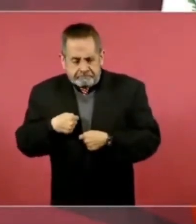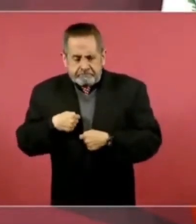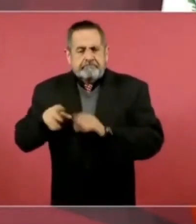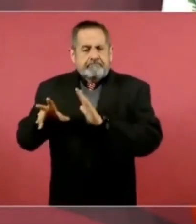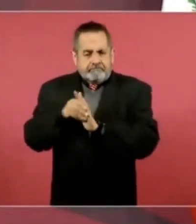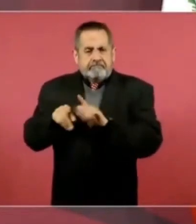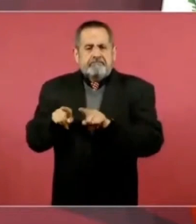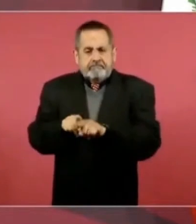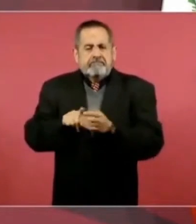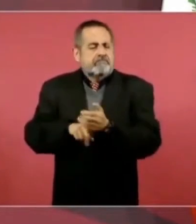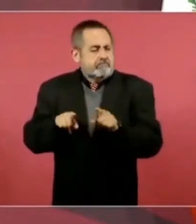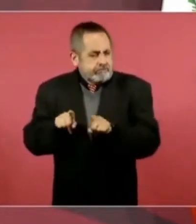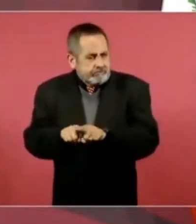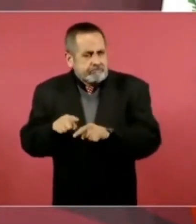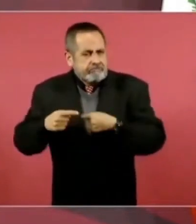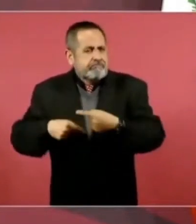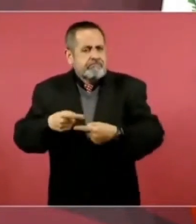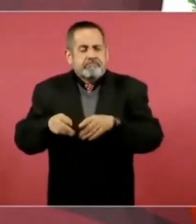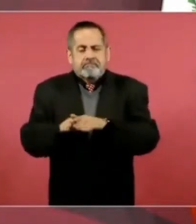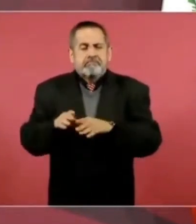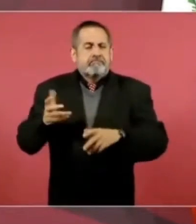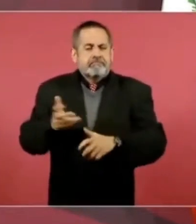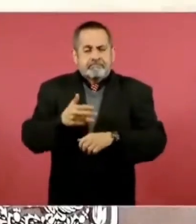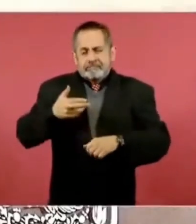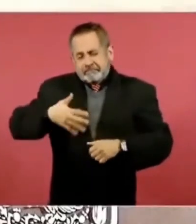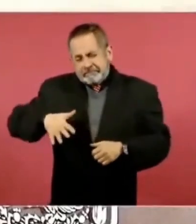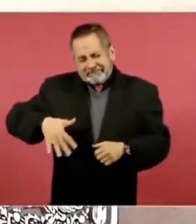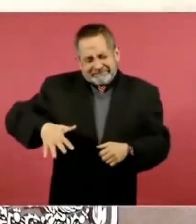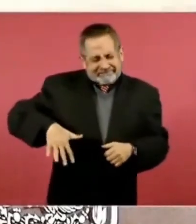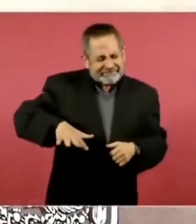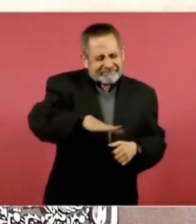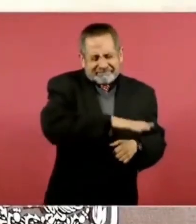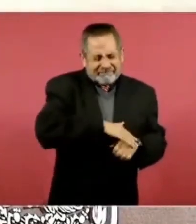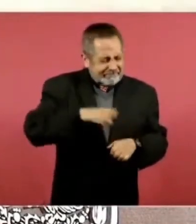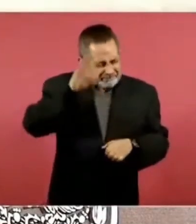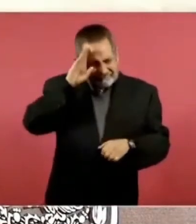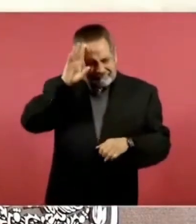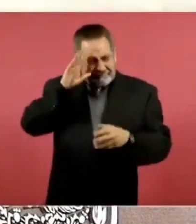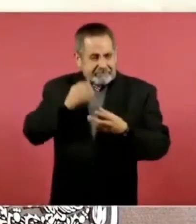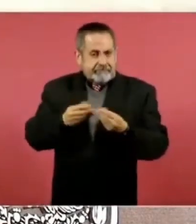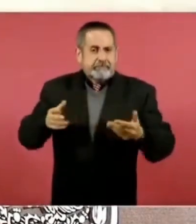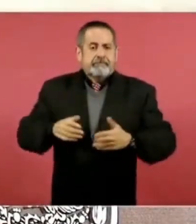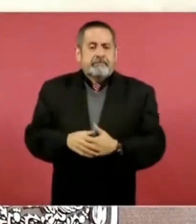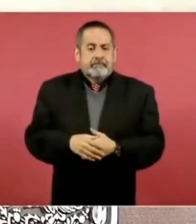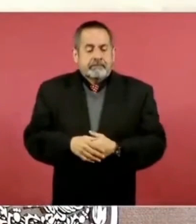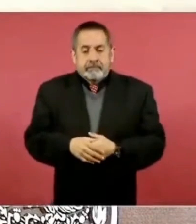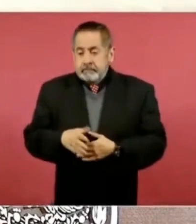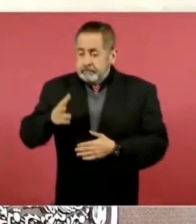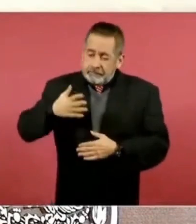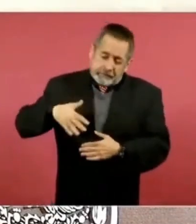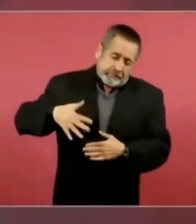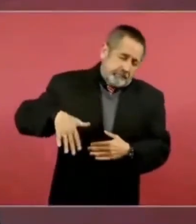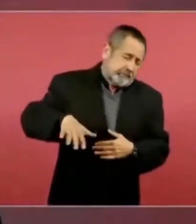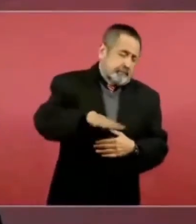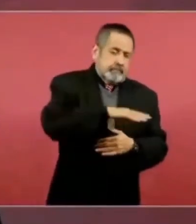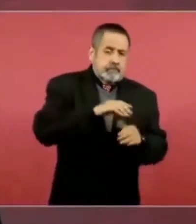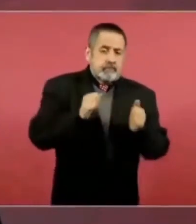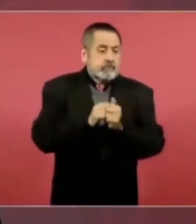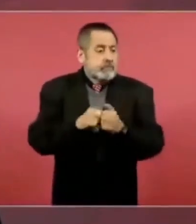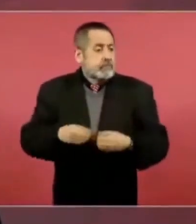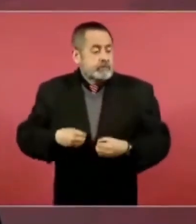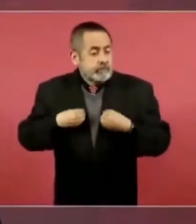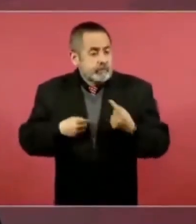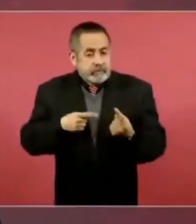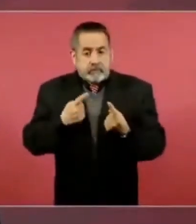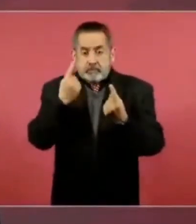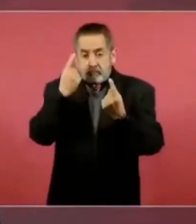organizó una gran búsqueda generalizada. Las búsquedas generalizadas en vida no son el